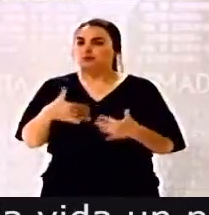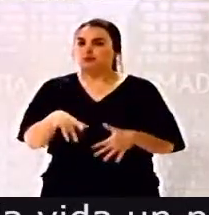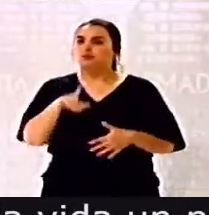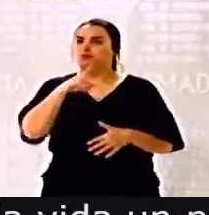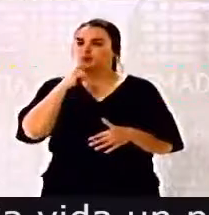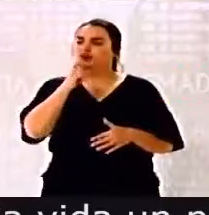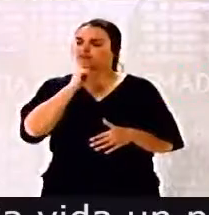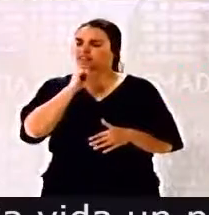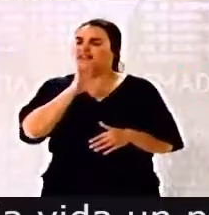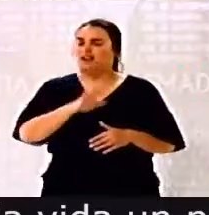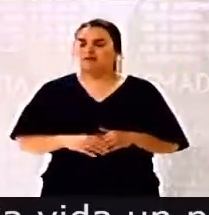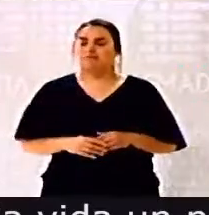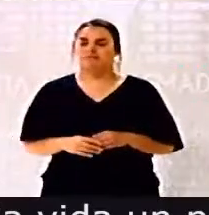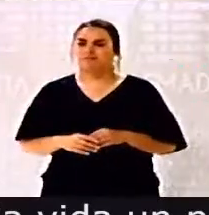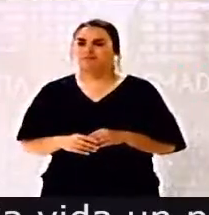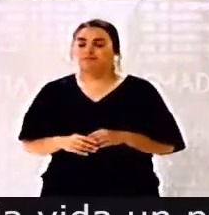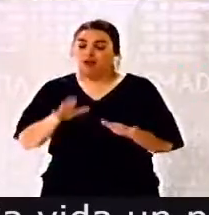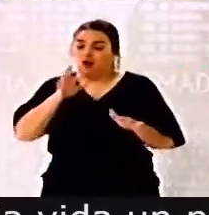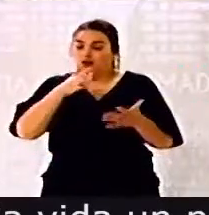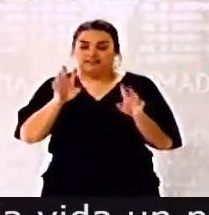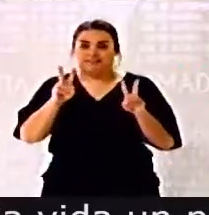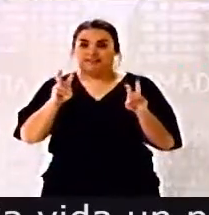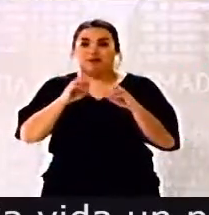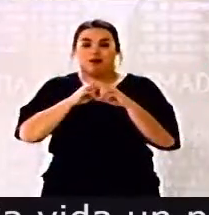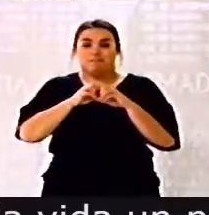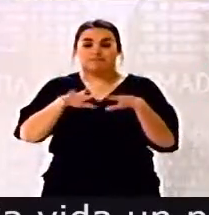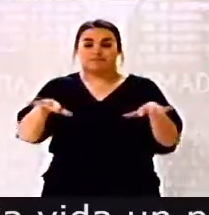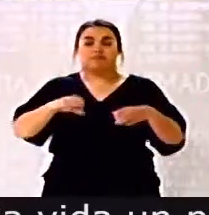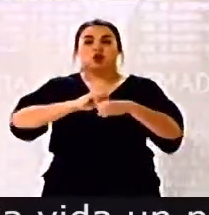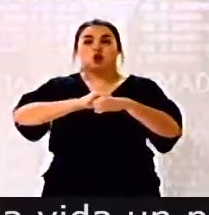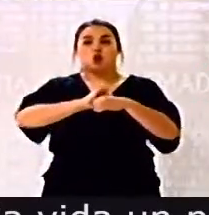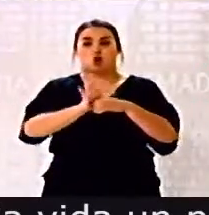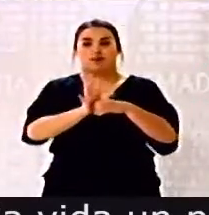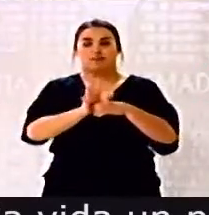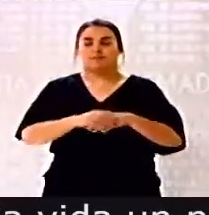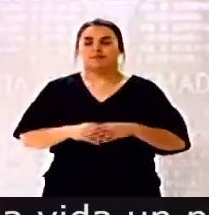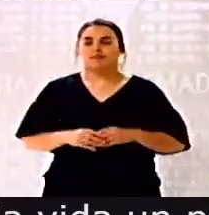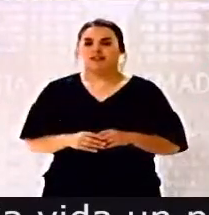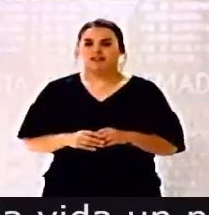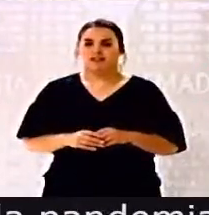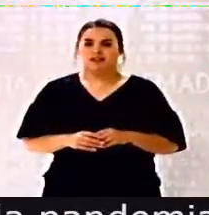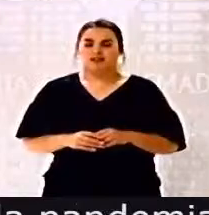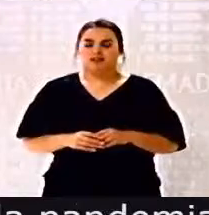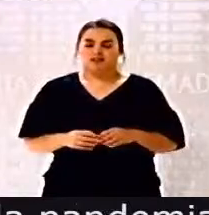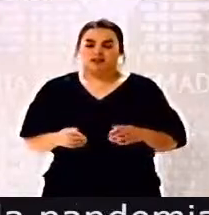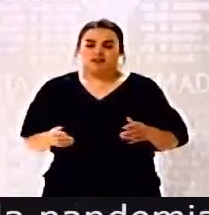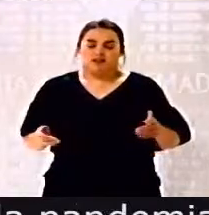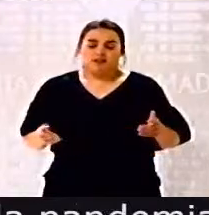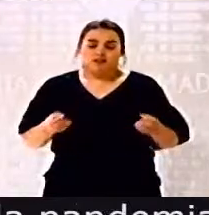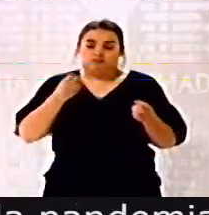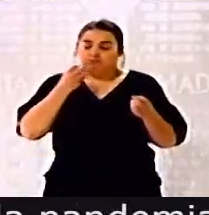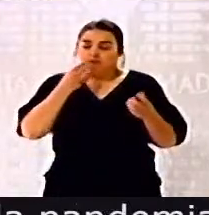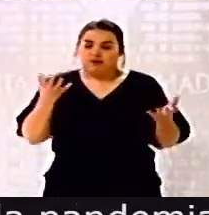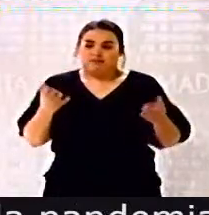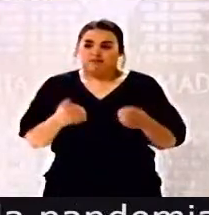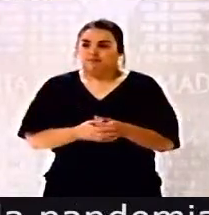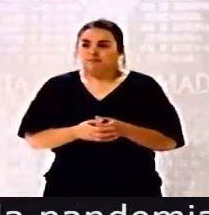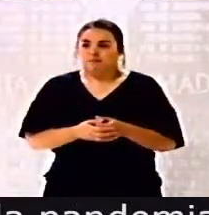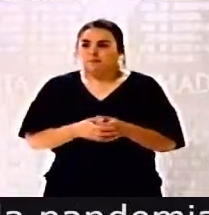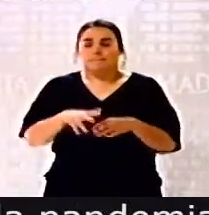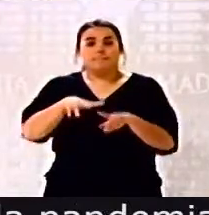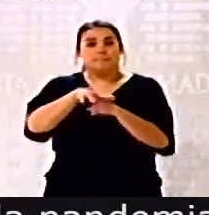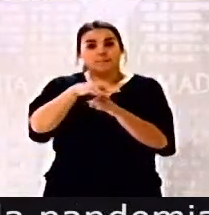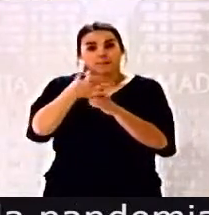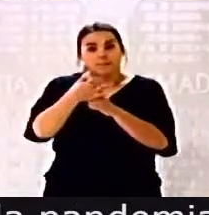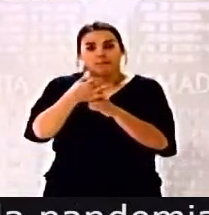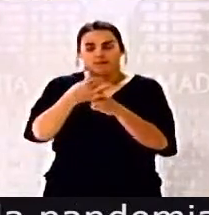tan complicada como es la pandemia COVID-19 y que es una situación